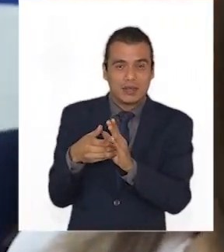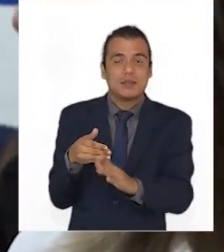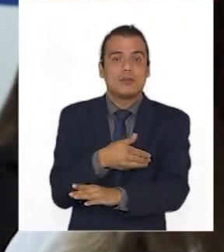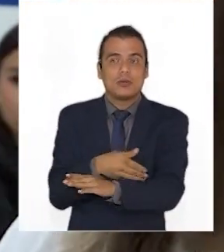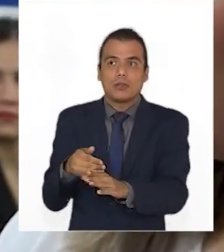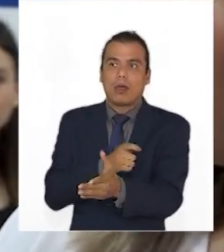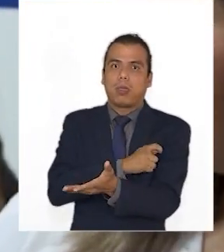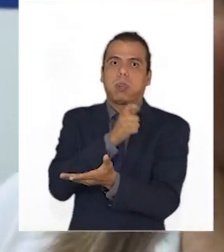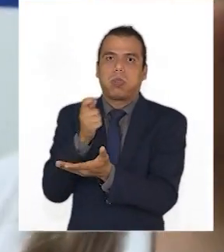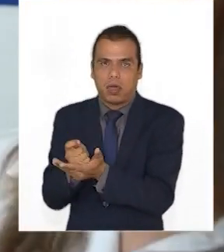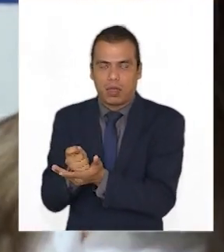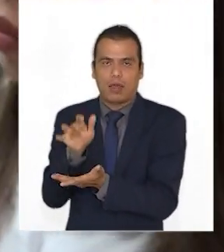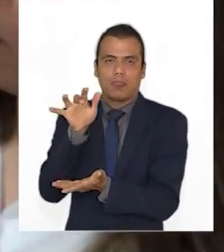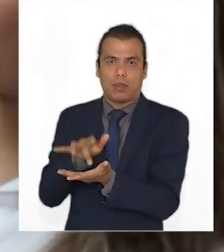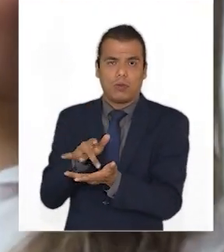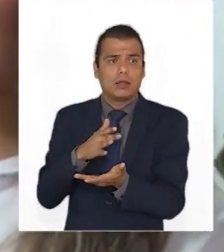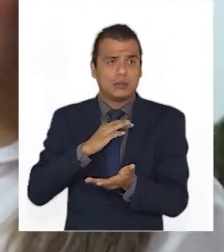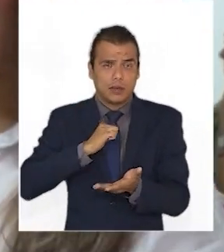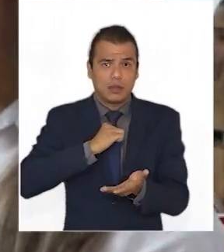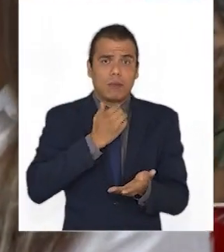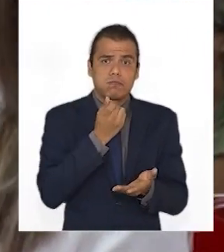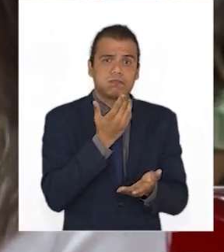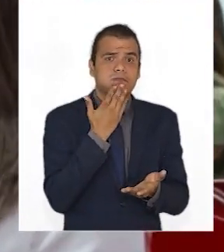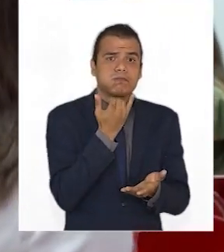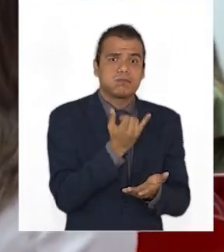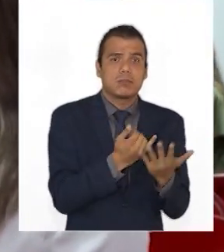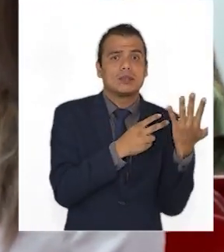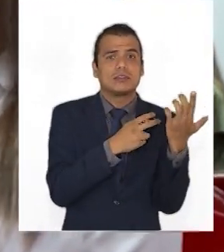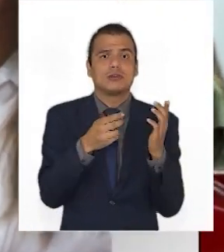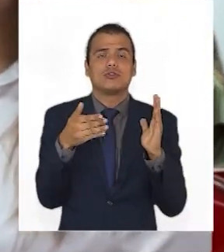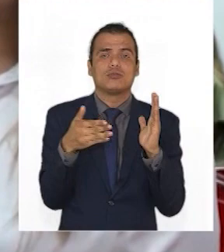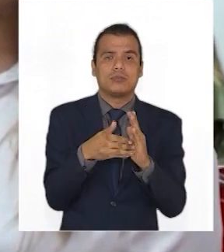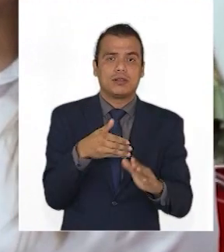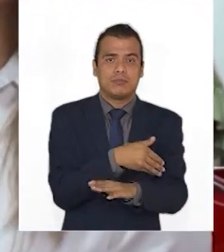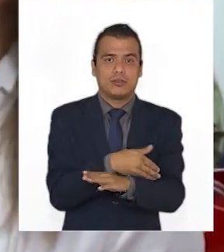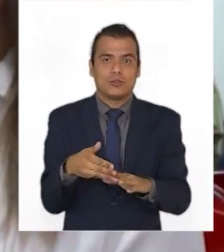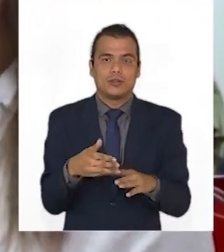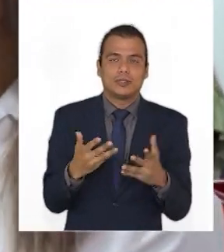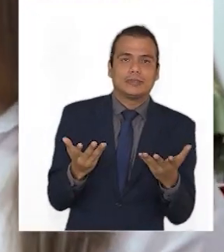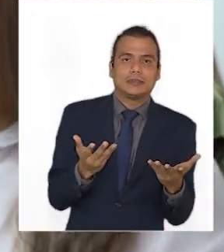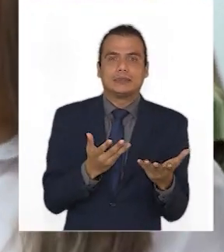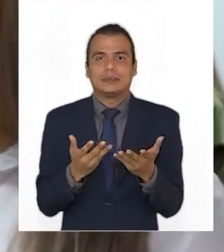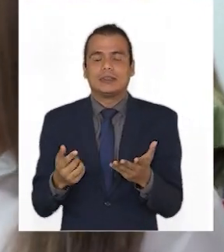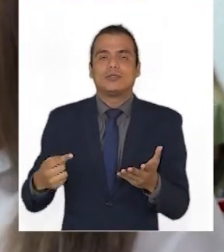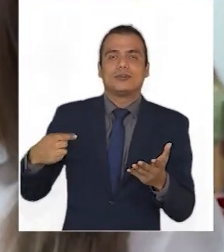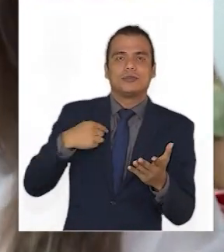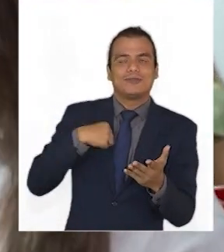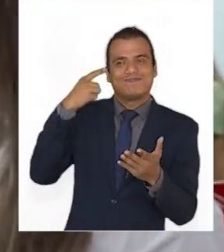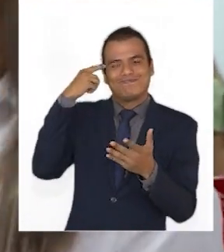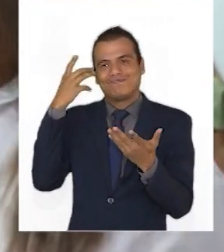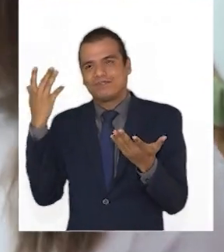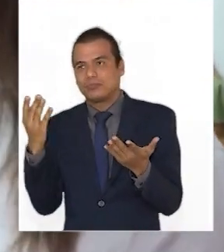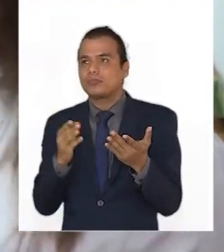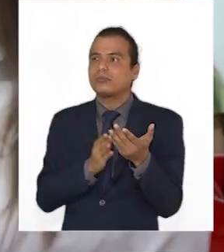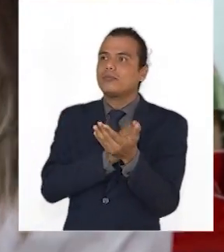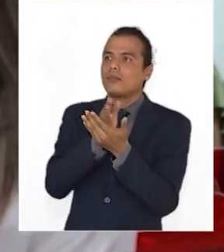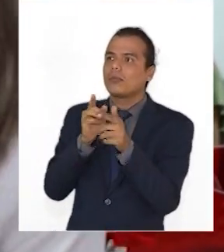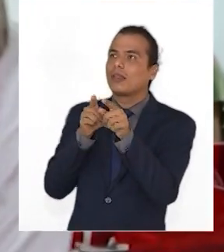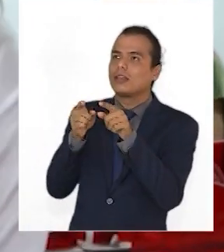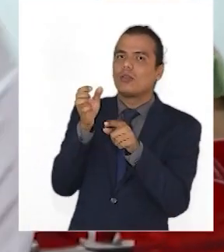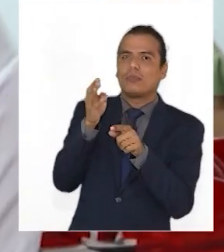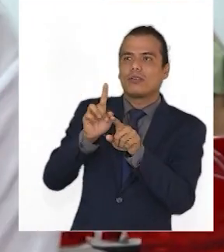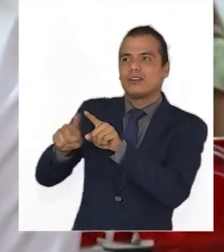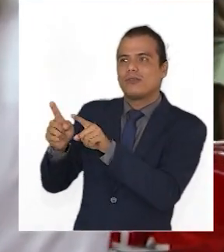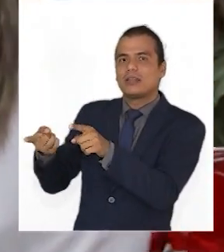irían a servir la deuda. Entonces, saliendo electo, desde el 30 de octubre, voy a ir a hablar con los bancos que le han prestado plata a